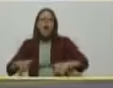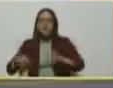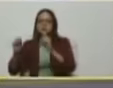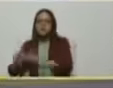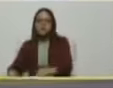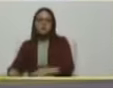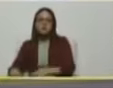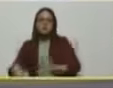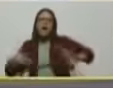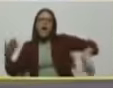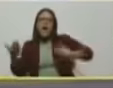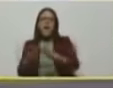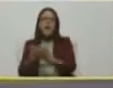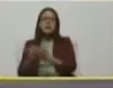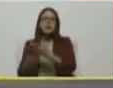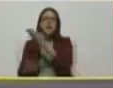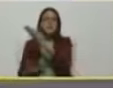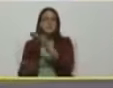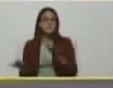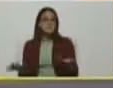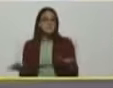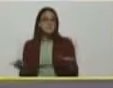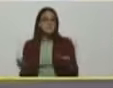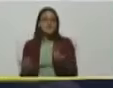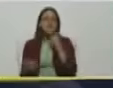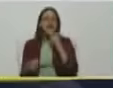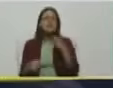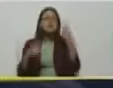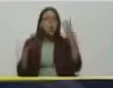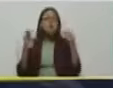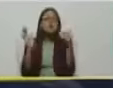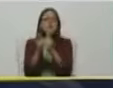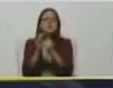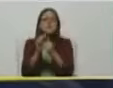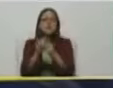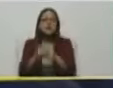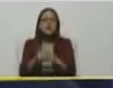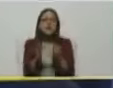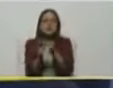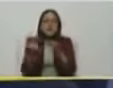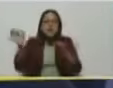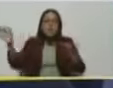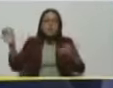Hasta Perú, más de 8.000 kilómetros recorrió a pie el libertador,